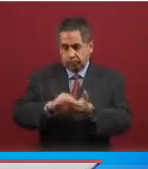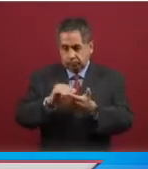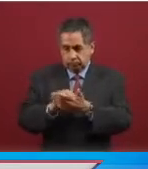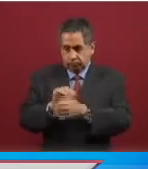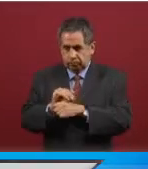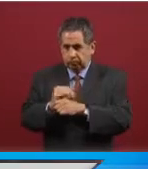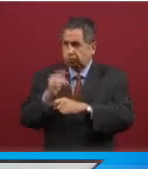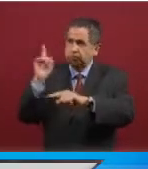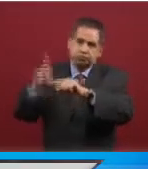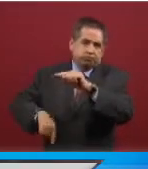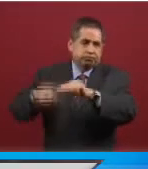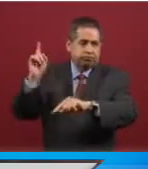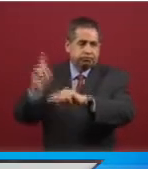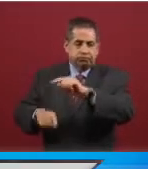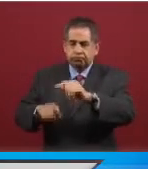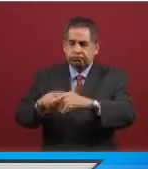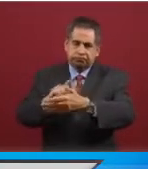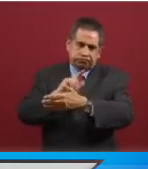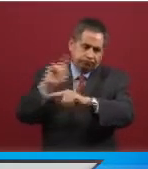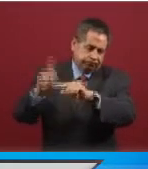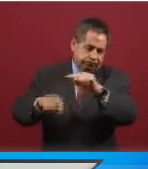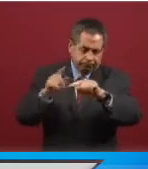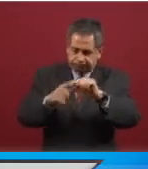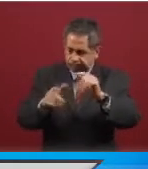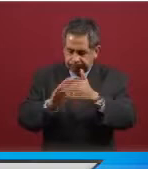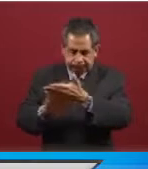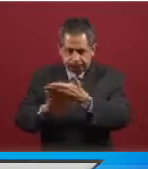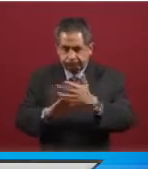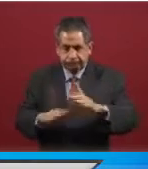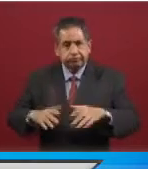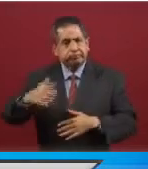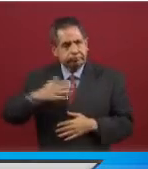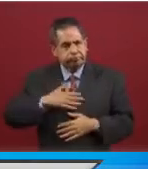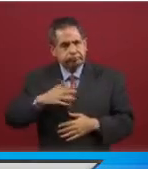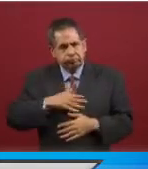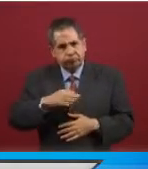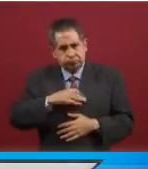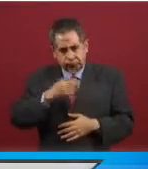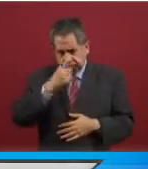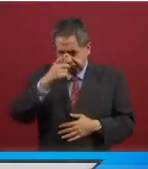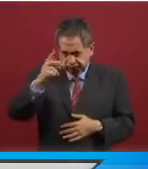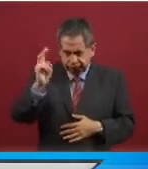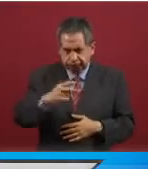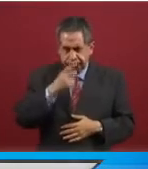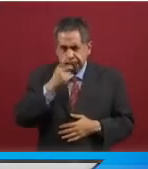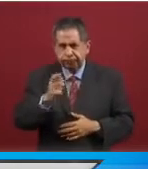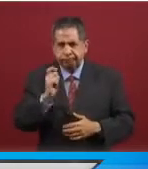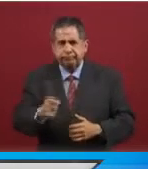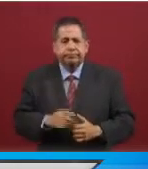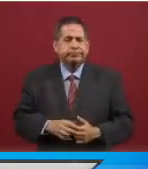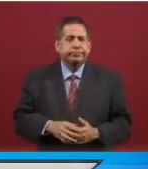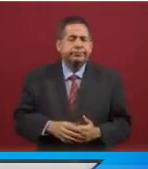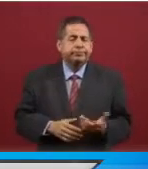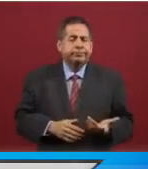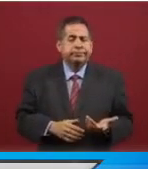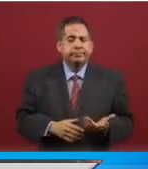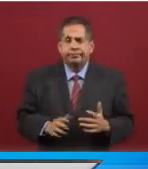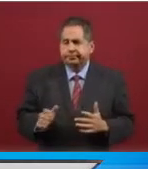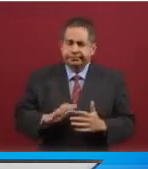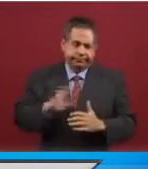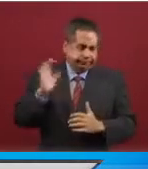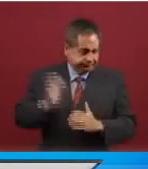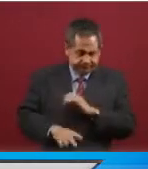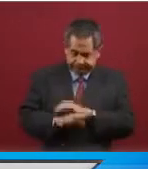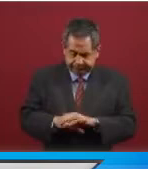cabo una limpia en general. Hay casos abiertos sobre actos de corrupción en Pemex e informará el estatus de estos casos a la